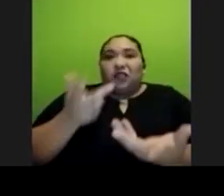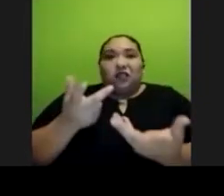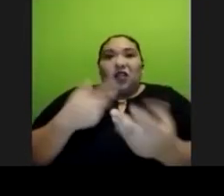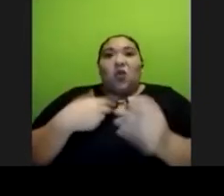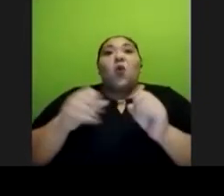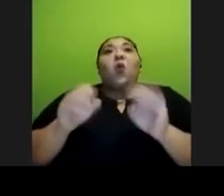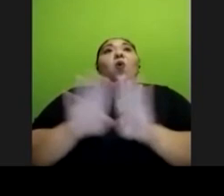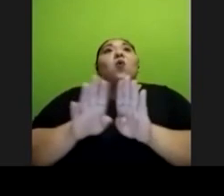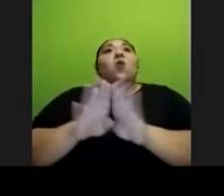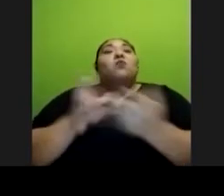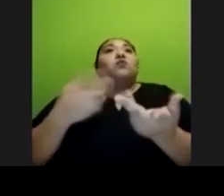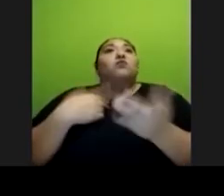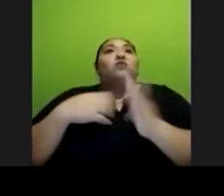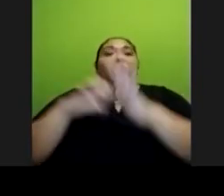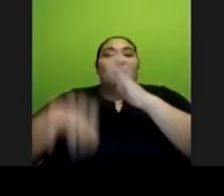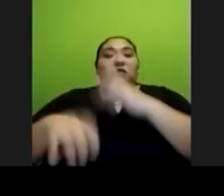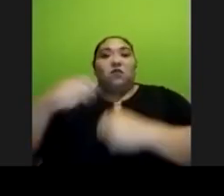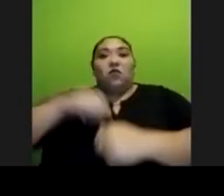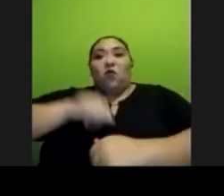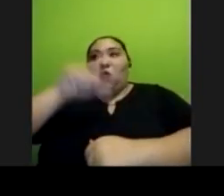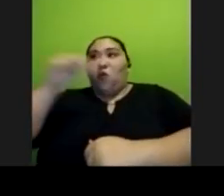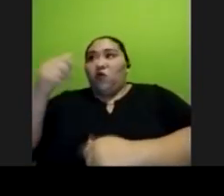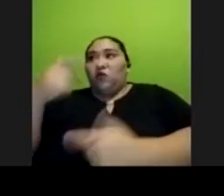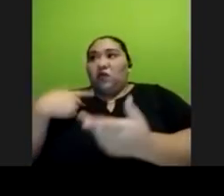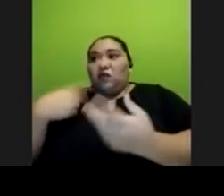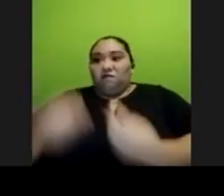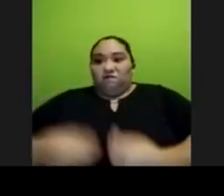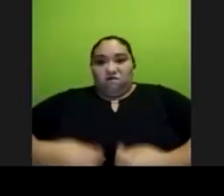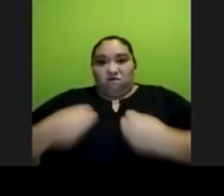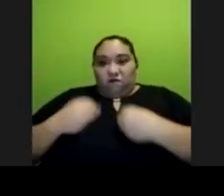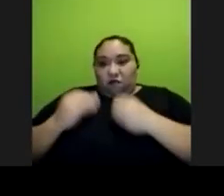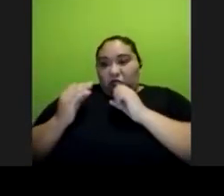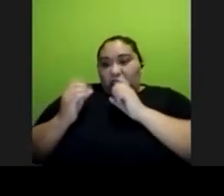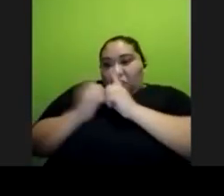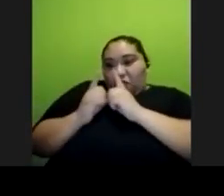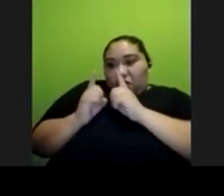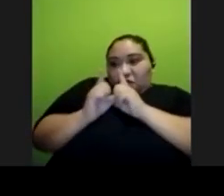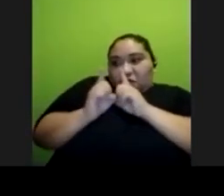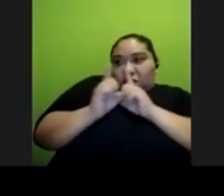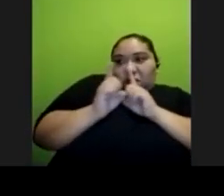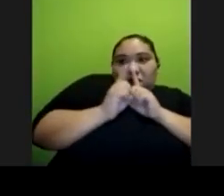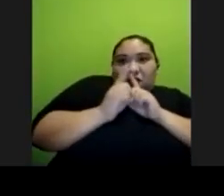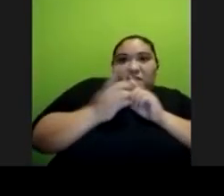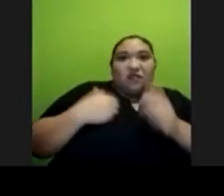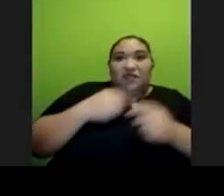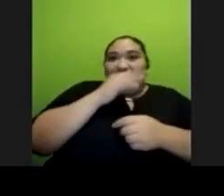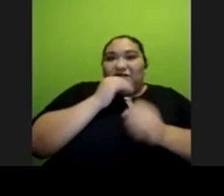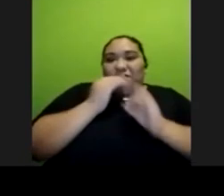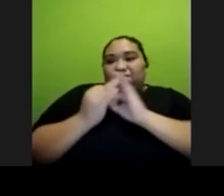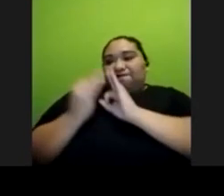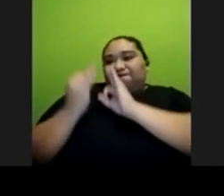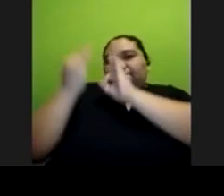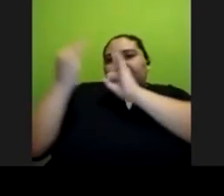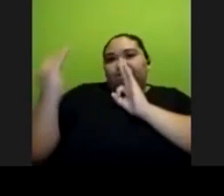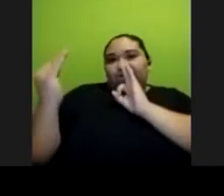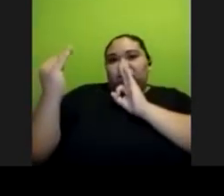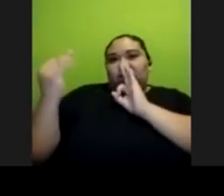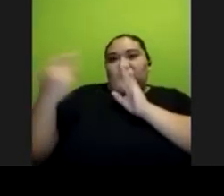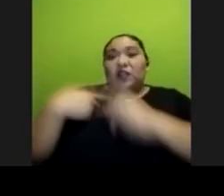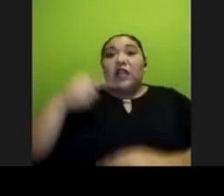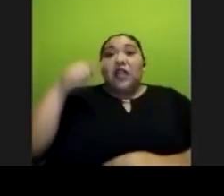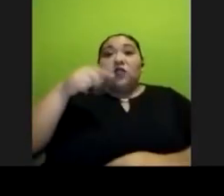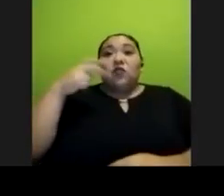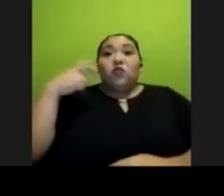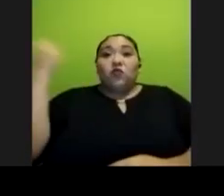encontrar la sana distancia social? Por suerte, en el caso de México, la gran mayoría